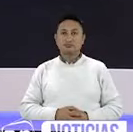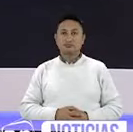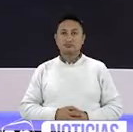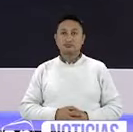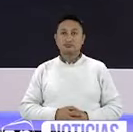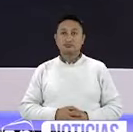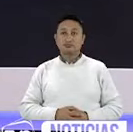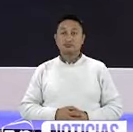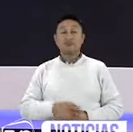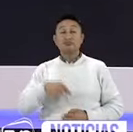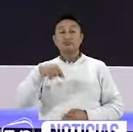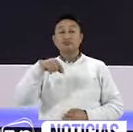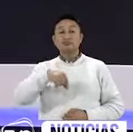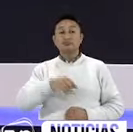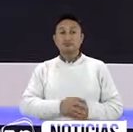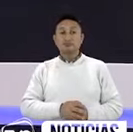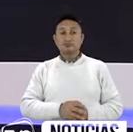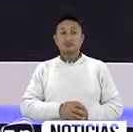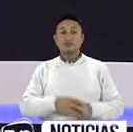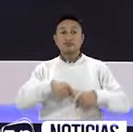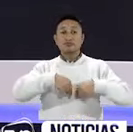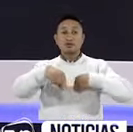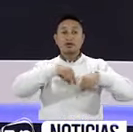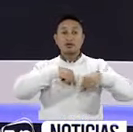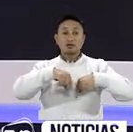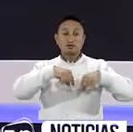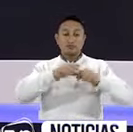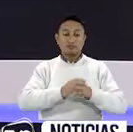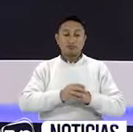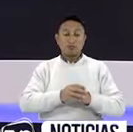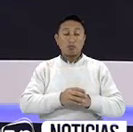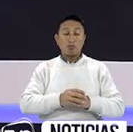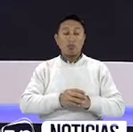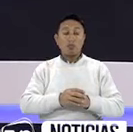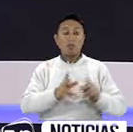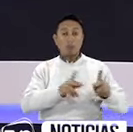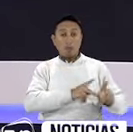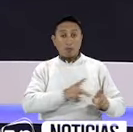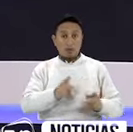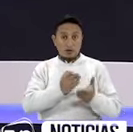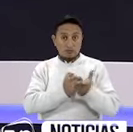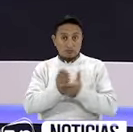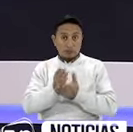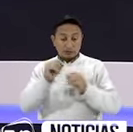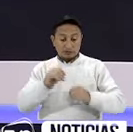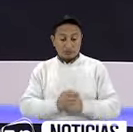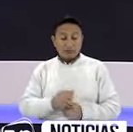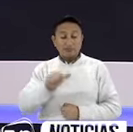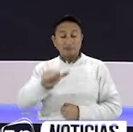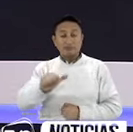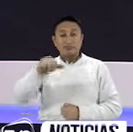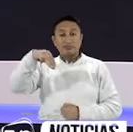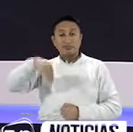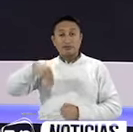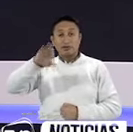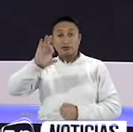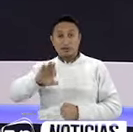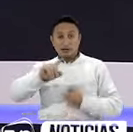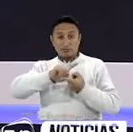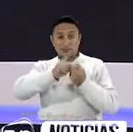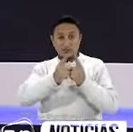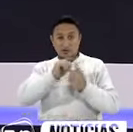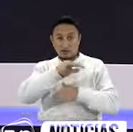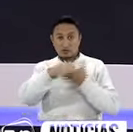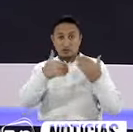Depuración, modernización en la gestión del tránsito y un plan de carreras son las propuestas para la reestructuración de la Agencia Metropolitana